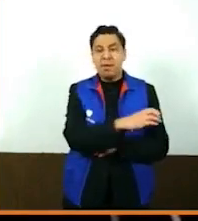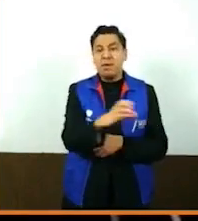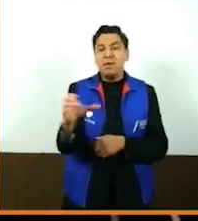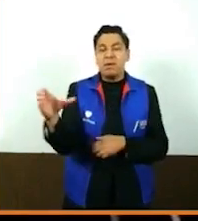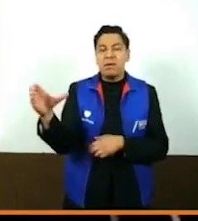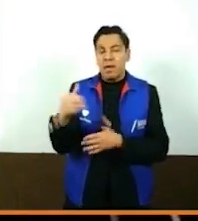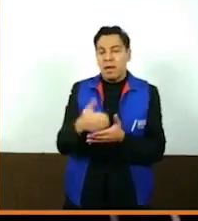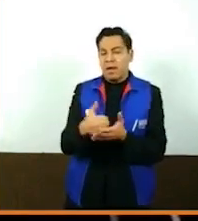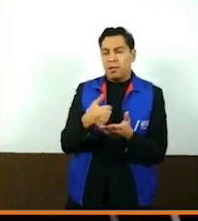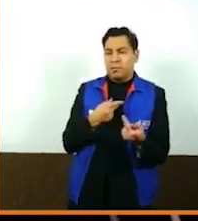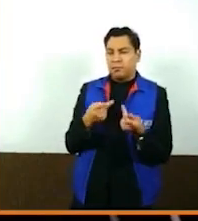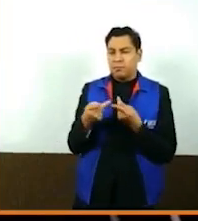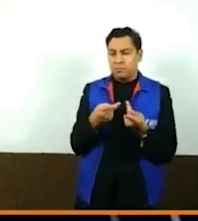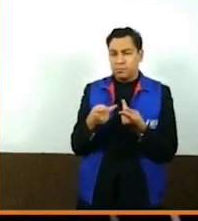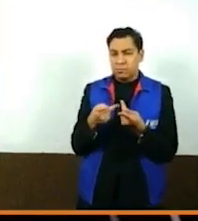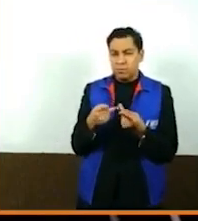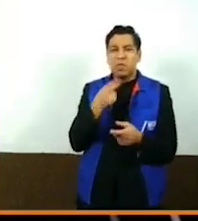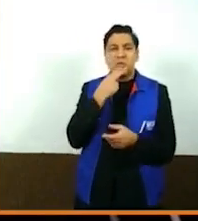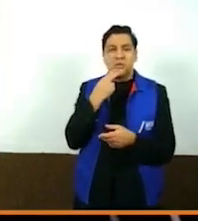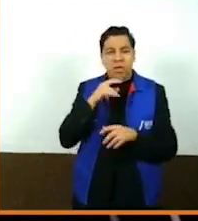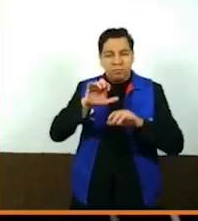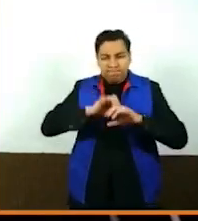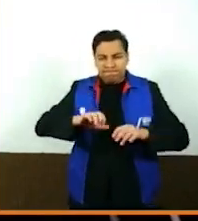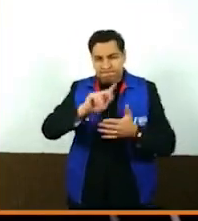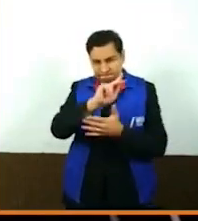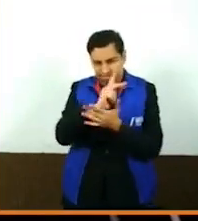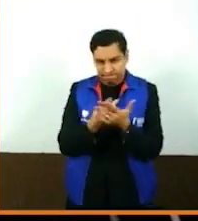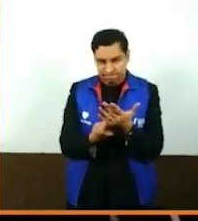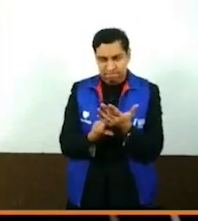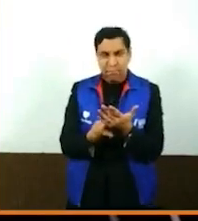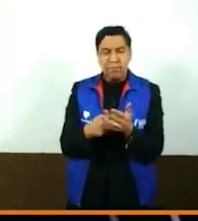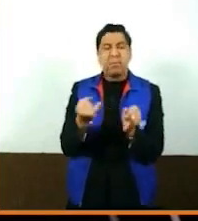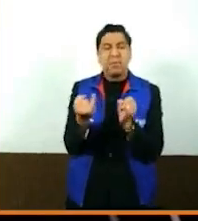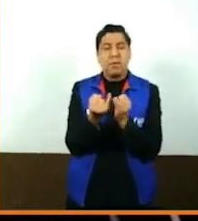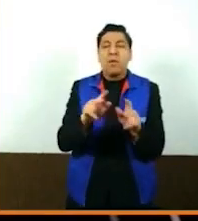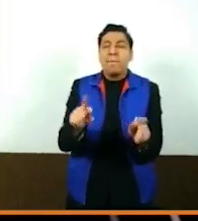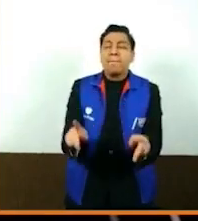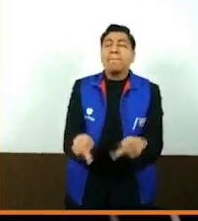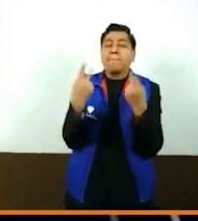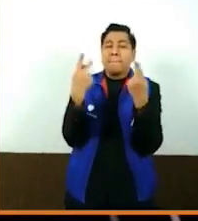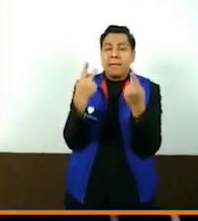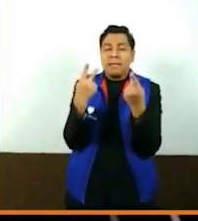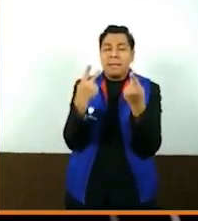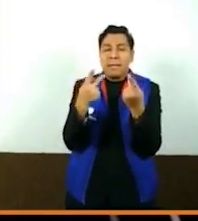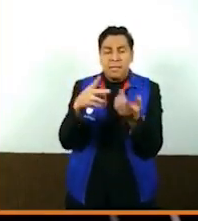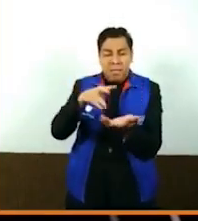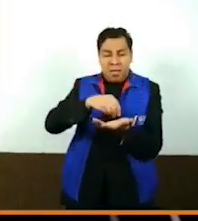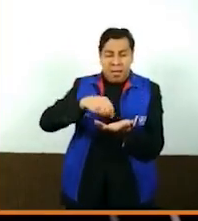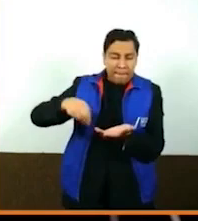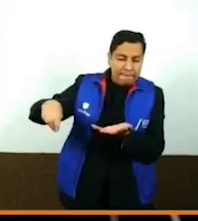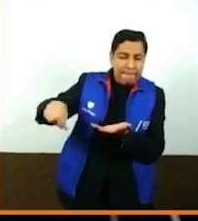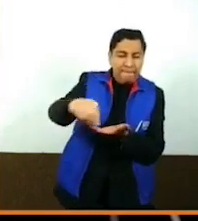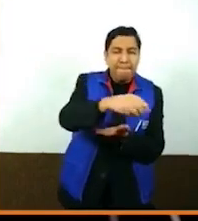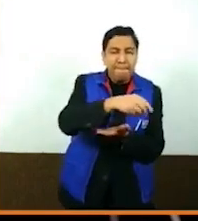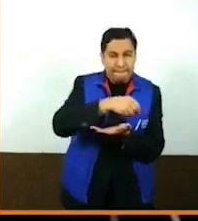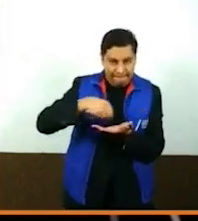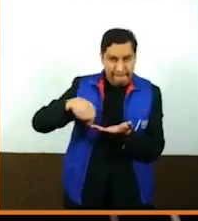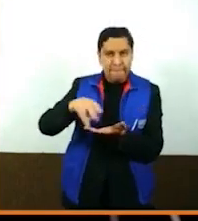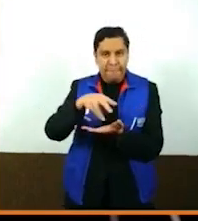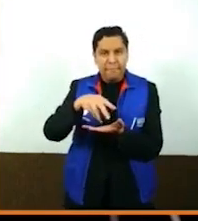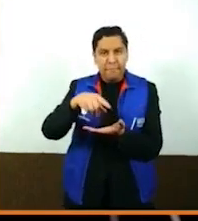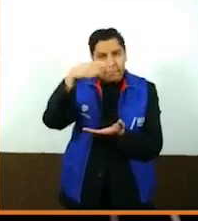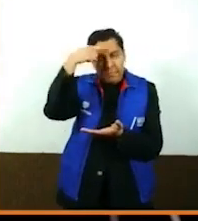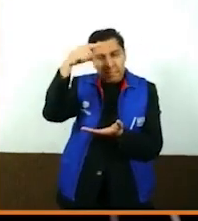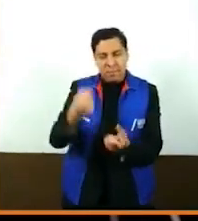sembrar. Y entre otras cosas también vendemos sistemas de protección de cultivos, es decir, agroquímicos, orgánicos,